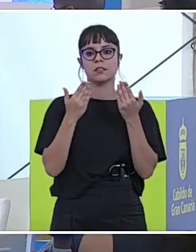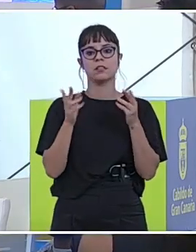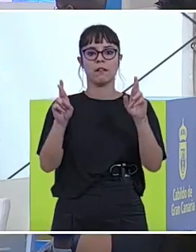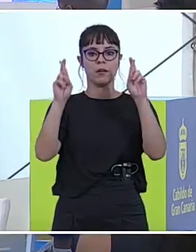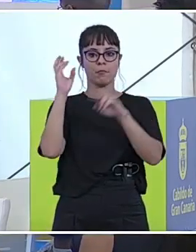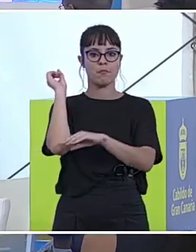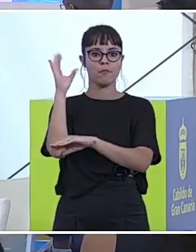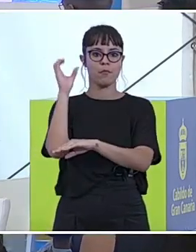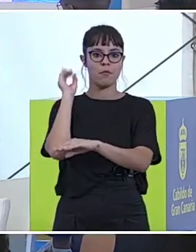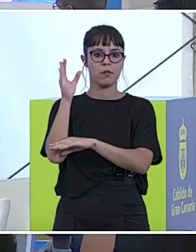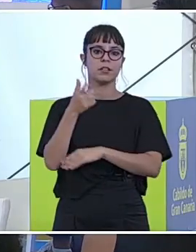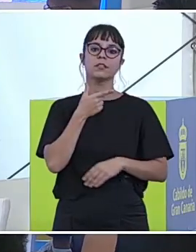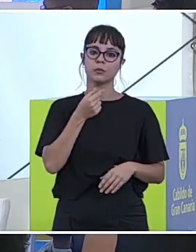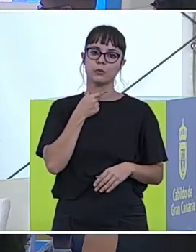gracias.